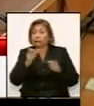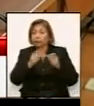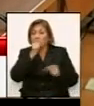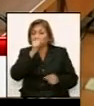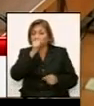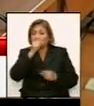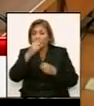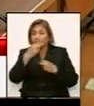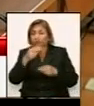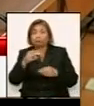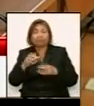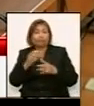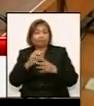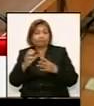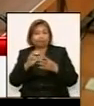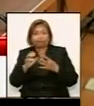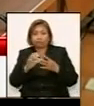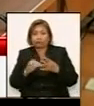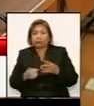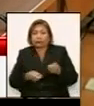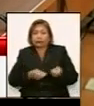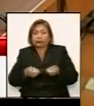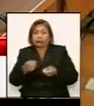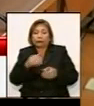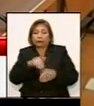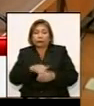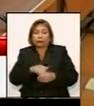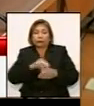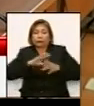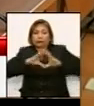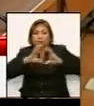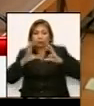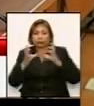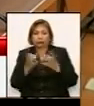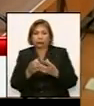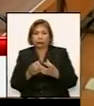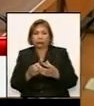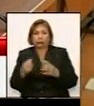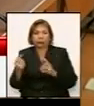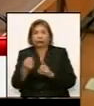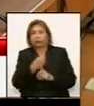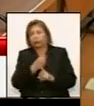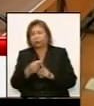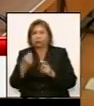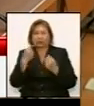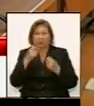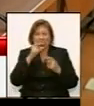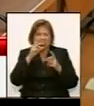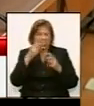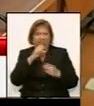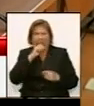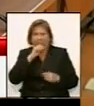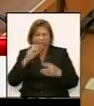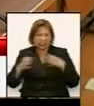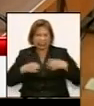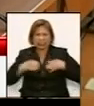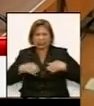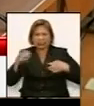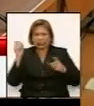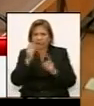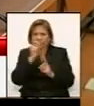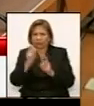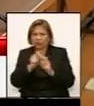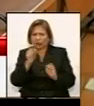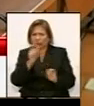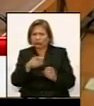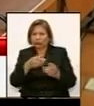Se caracteriza por la organización y ejecución en masa de campañas de violencia o de odio que buscan atacar o a una persona,